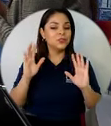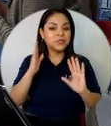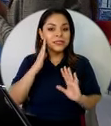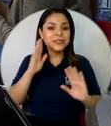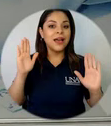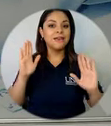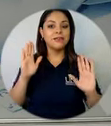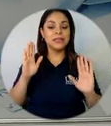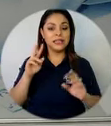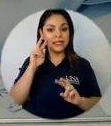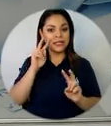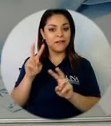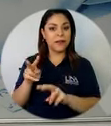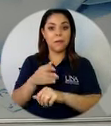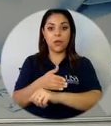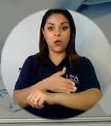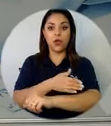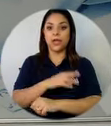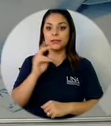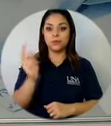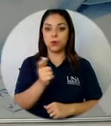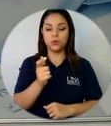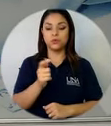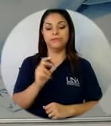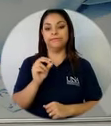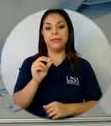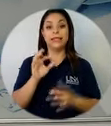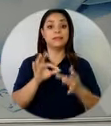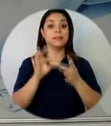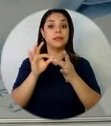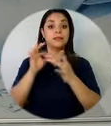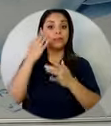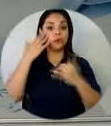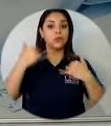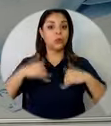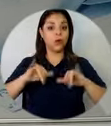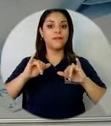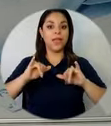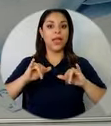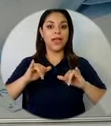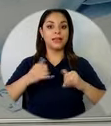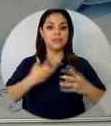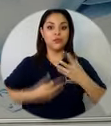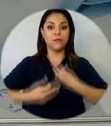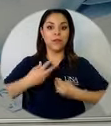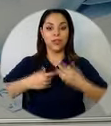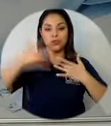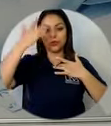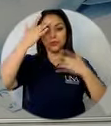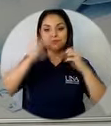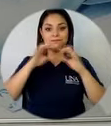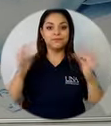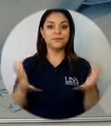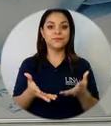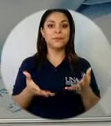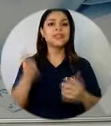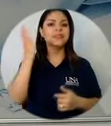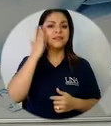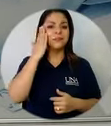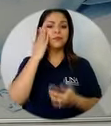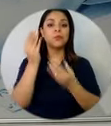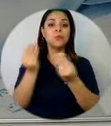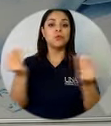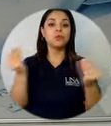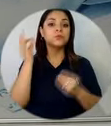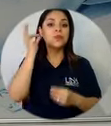no es de que se observen mejoras pronto, especialmente porque todavía estamos en una pandemia y sabemos que